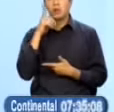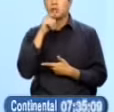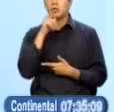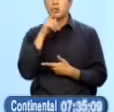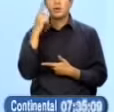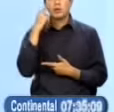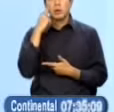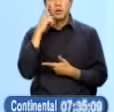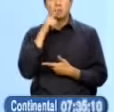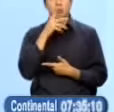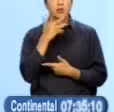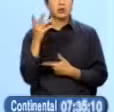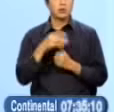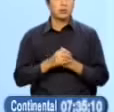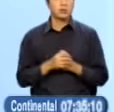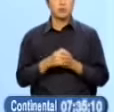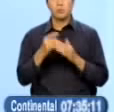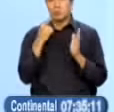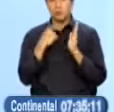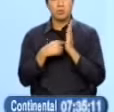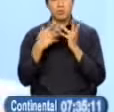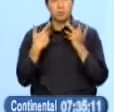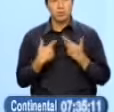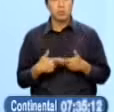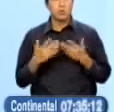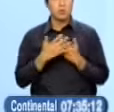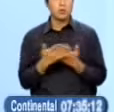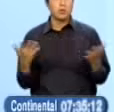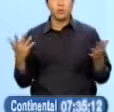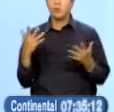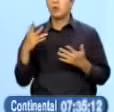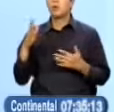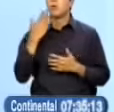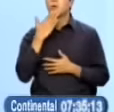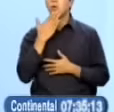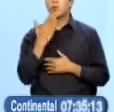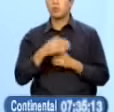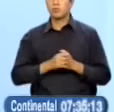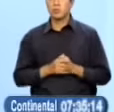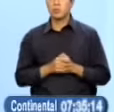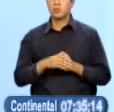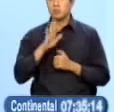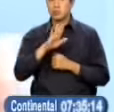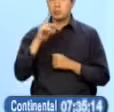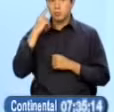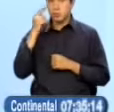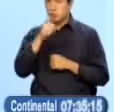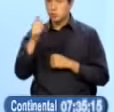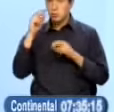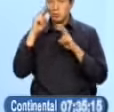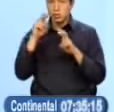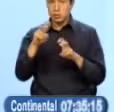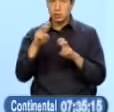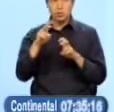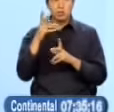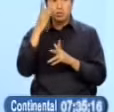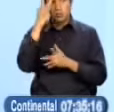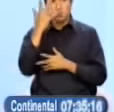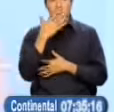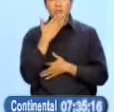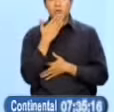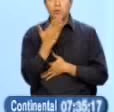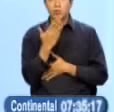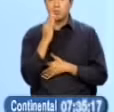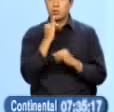realizando las acusaciones si tienen las suficientes evidencias y llamamos a la fiscalía una vez más hagan la investigación porque este tipo de acusaciones